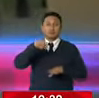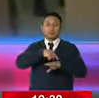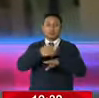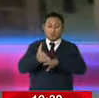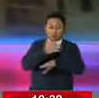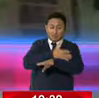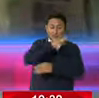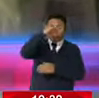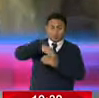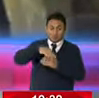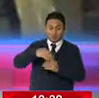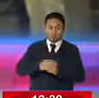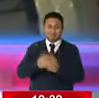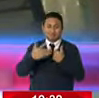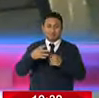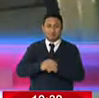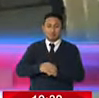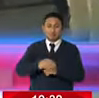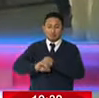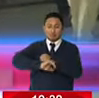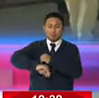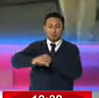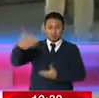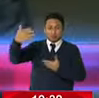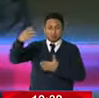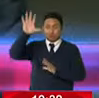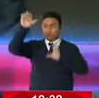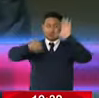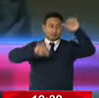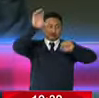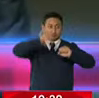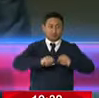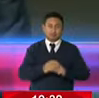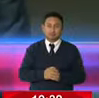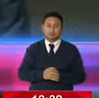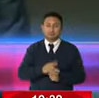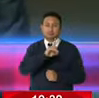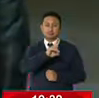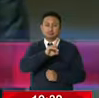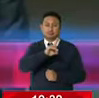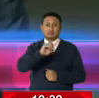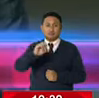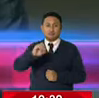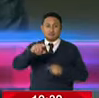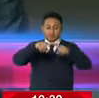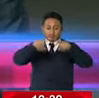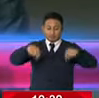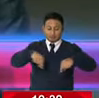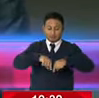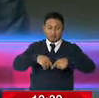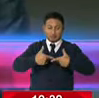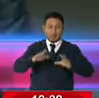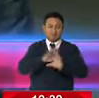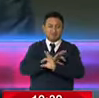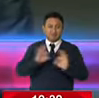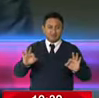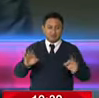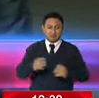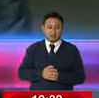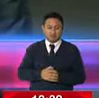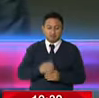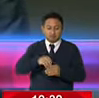de los comicios, se efectuará el retiro de la propaganda electoral. 100 metros a la redonda de los recintos electorales, partiremos en